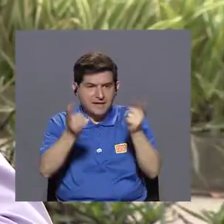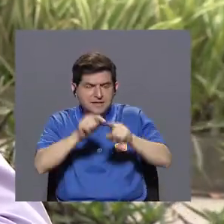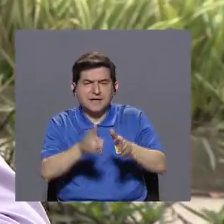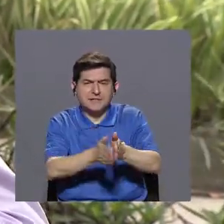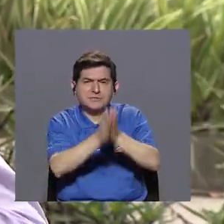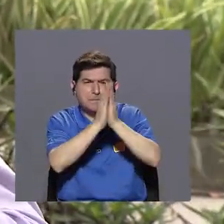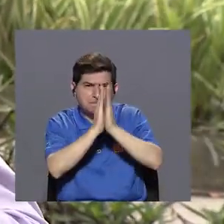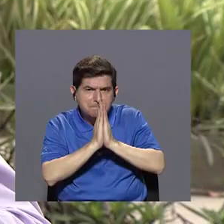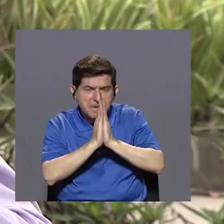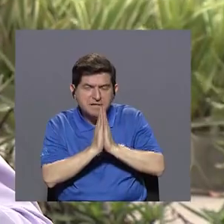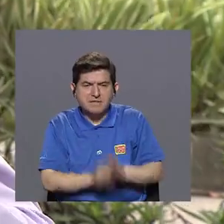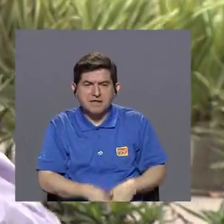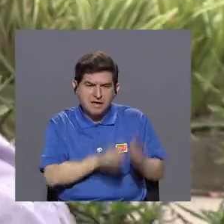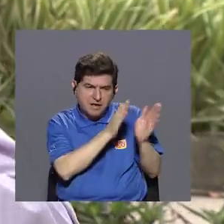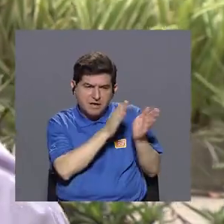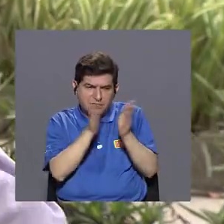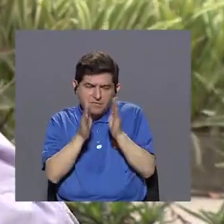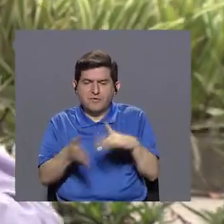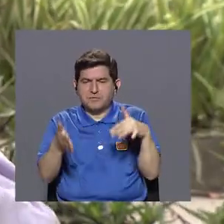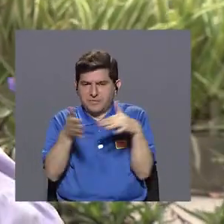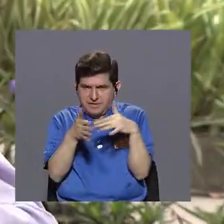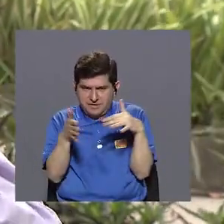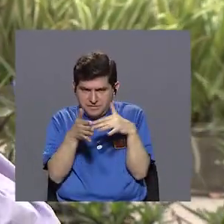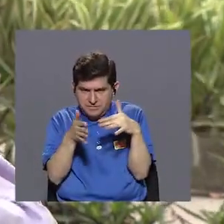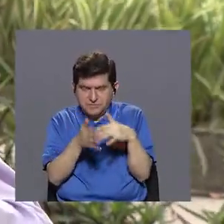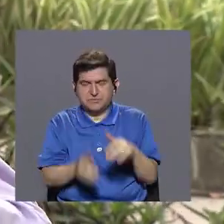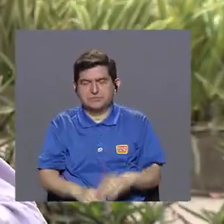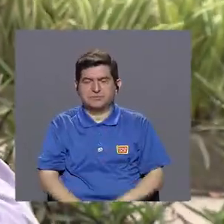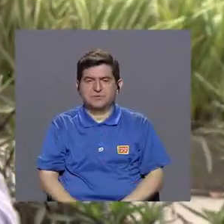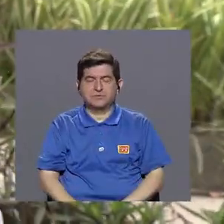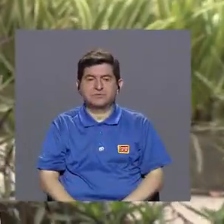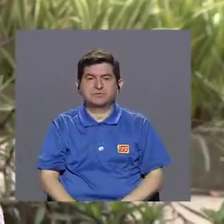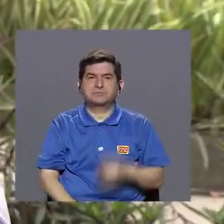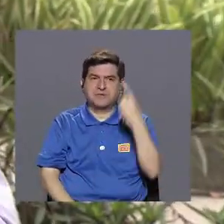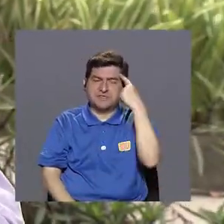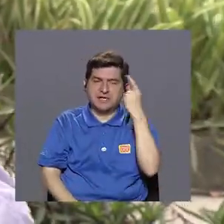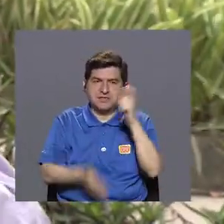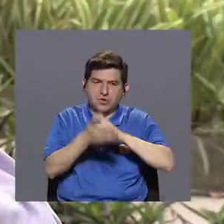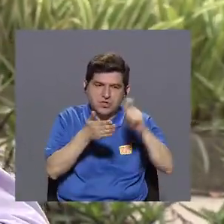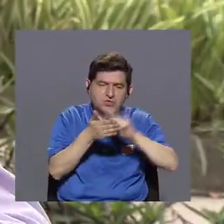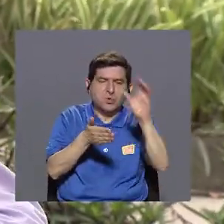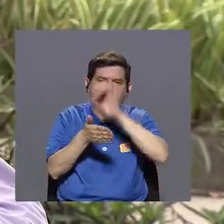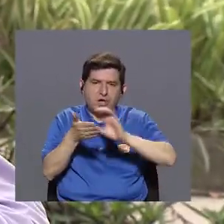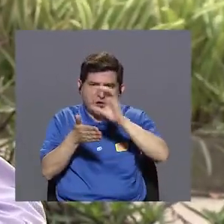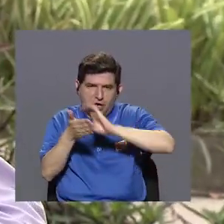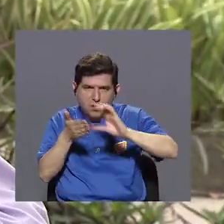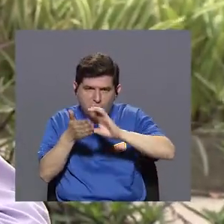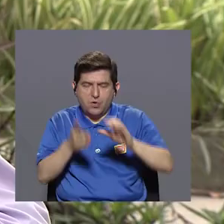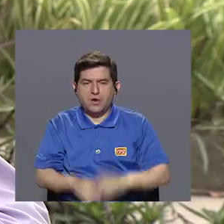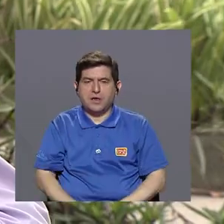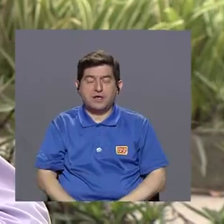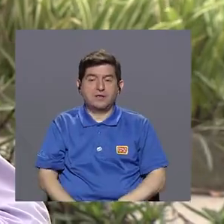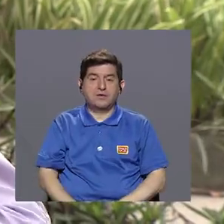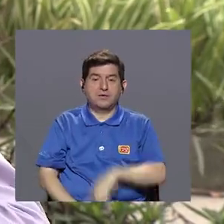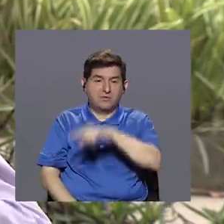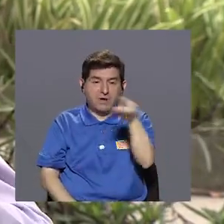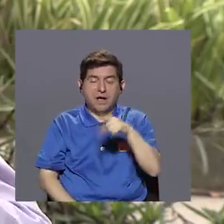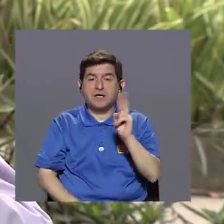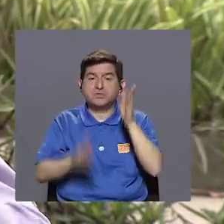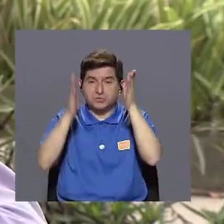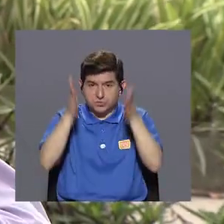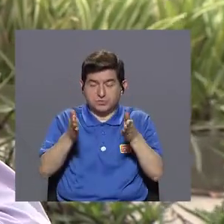Donde se pedía, digamos, formar académicamente a nivel de primaria, secundaria, a